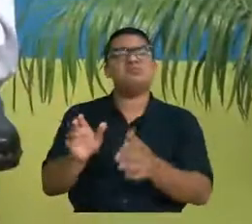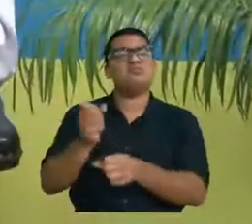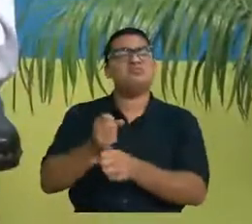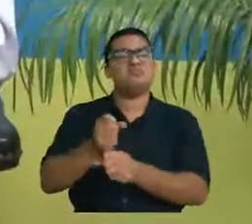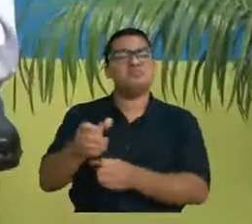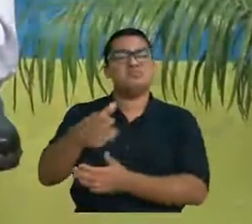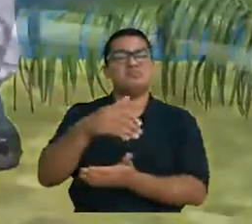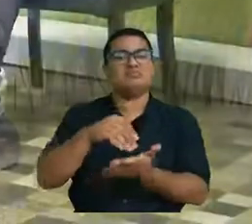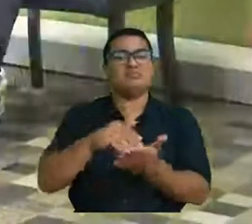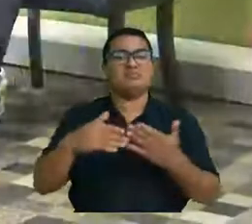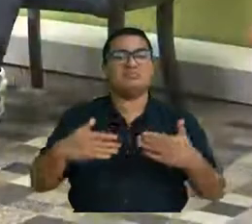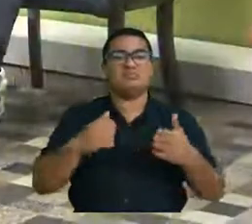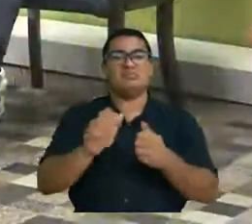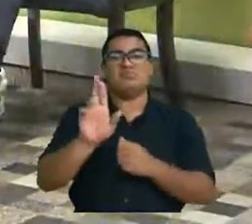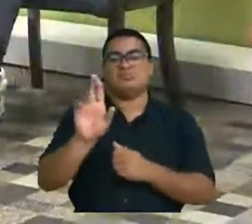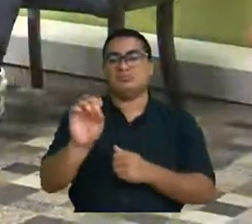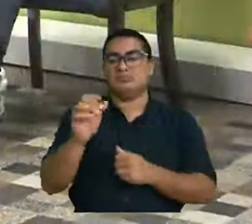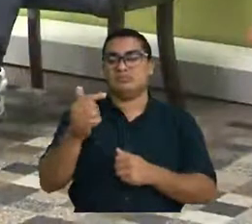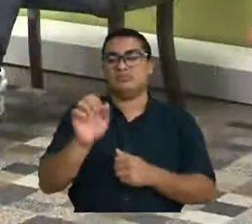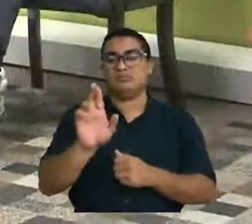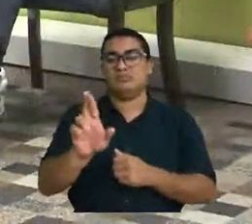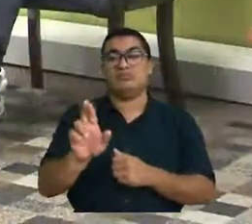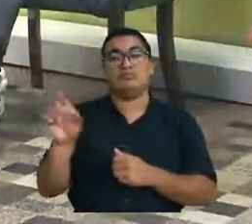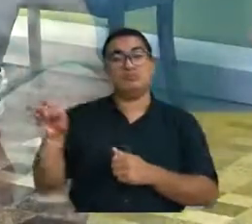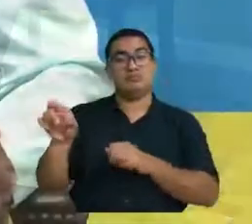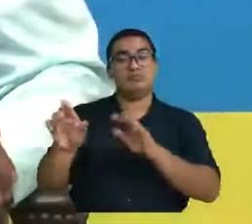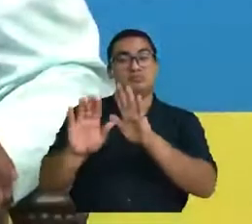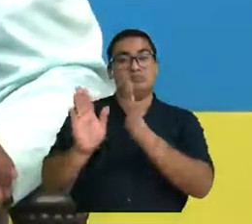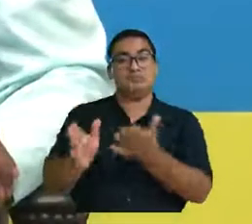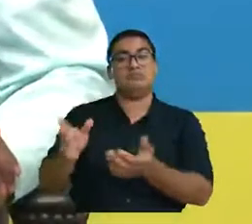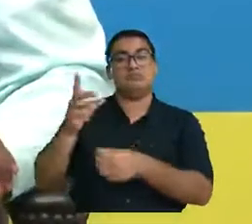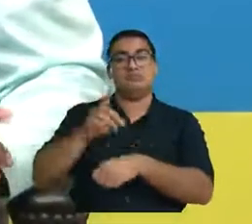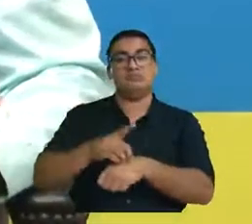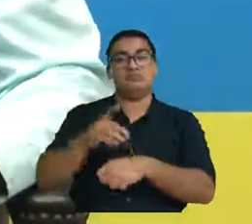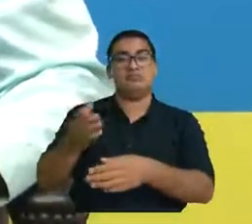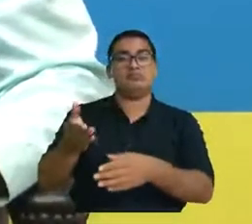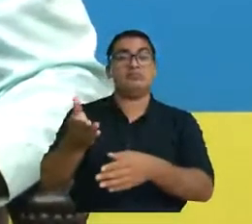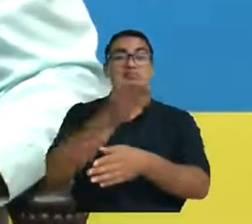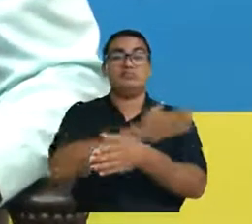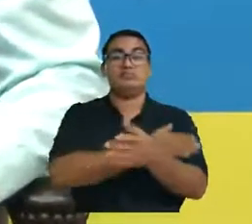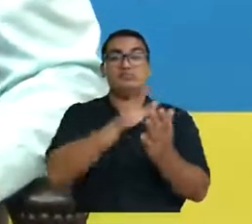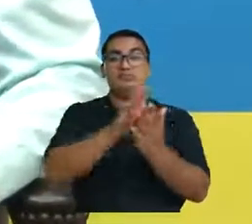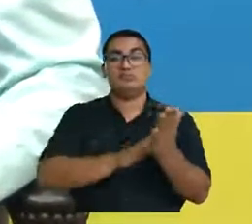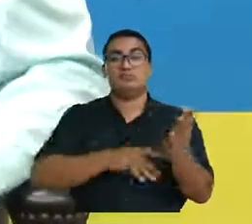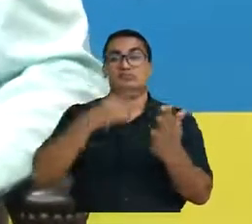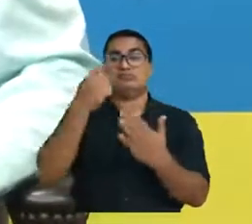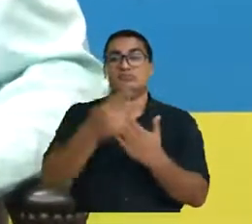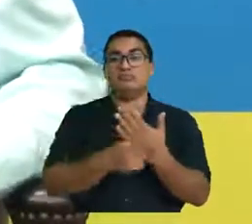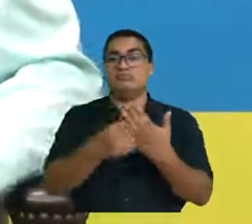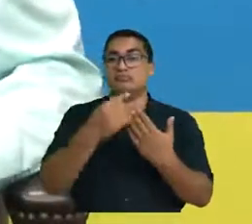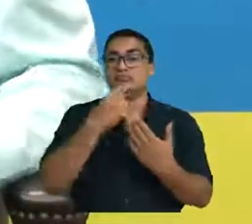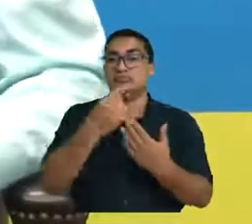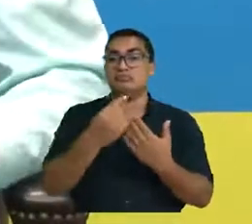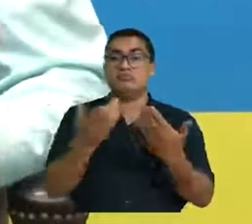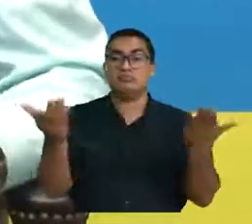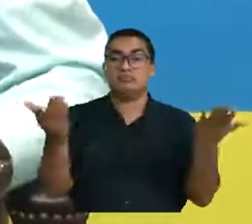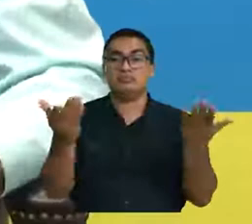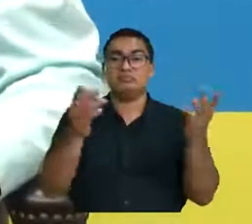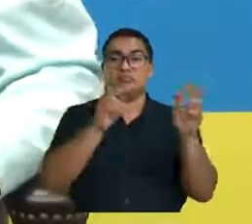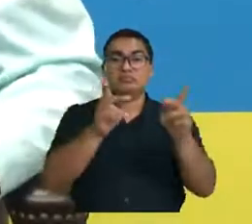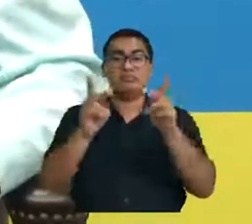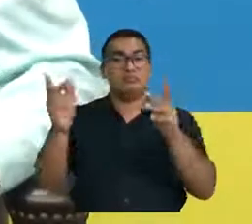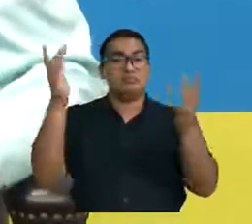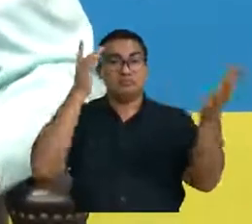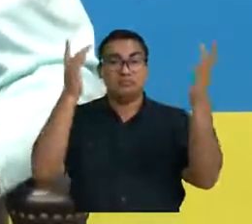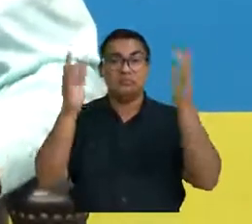Managua. La compañera, la doctora, nos decía en la primera parte del programa que como nosotros estamos preocupados para prevenir